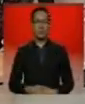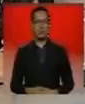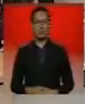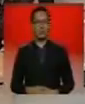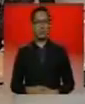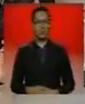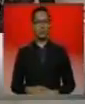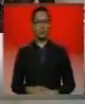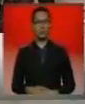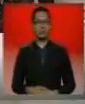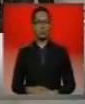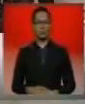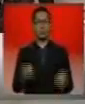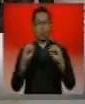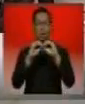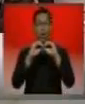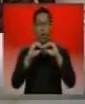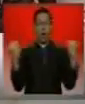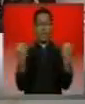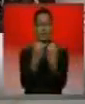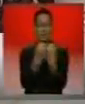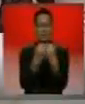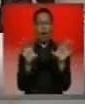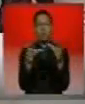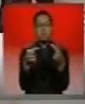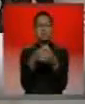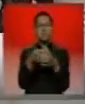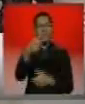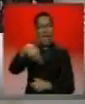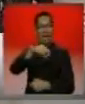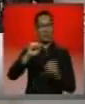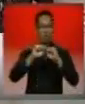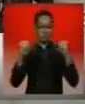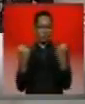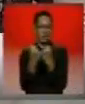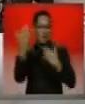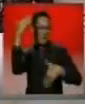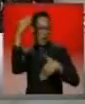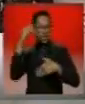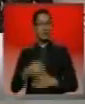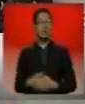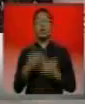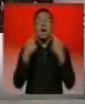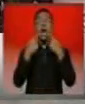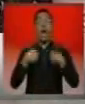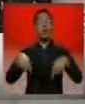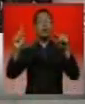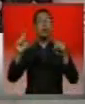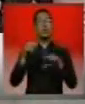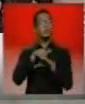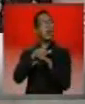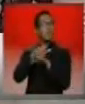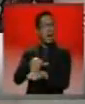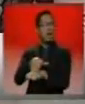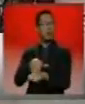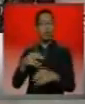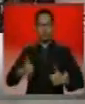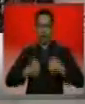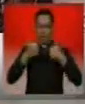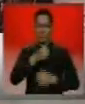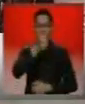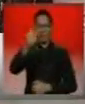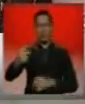Y una docena de organizaciones agrupadas en el denominado Frente Social y Político anunciaron su respaldo a la candidatura de Lenín Moreno